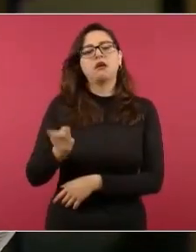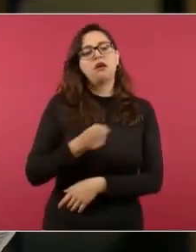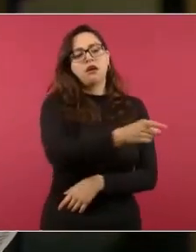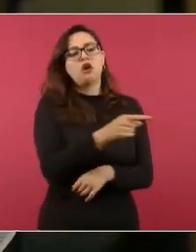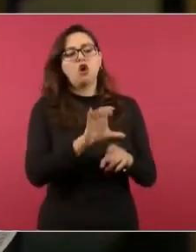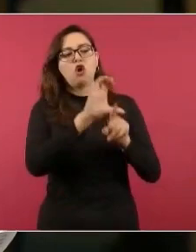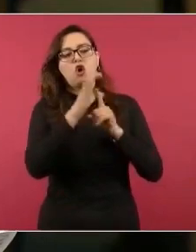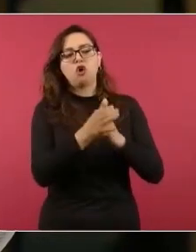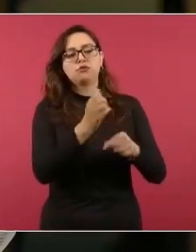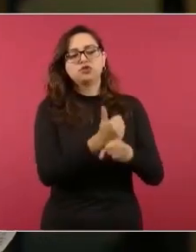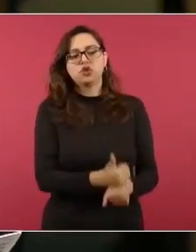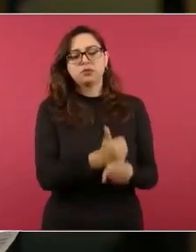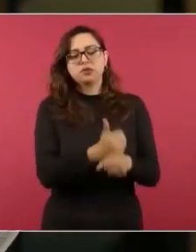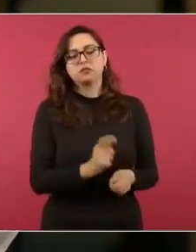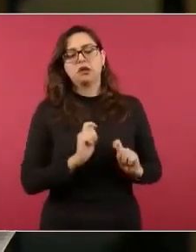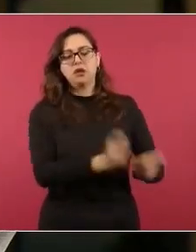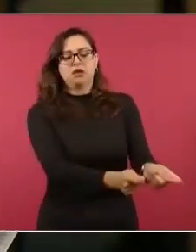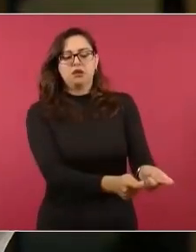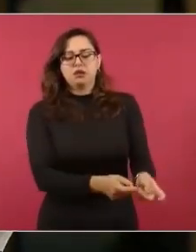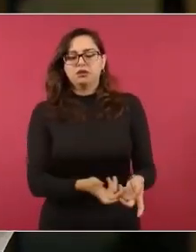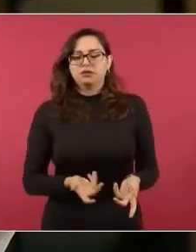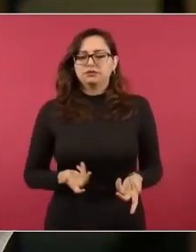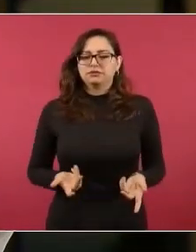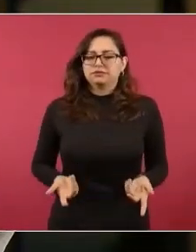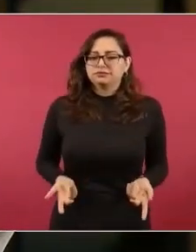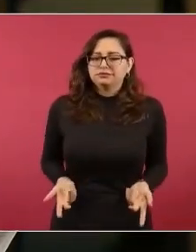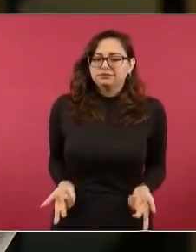millones de pesos solamente para el caso de ABC.